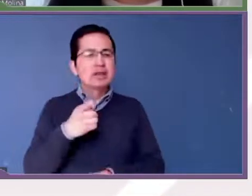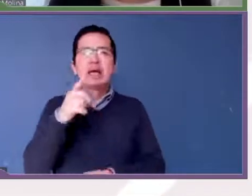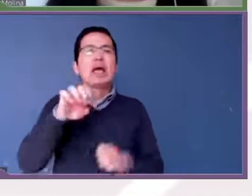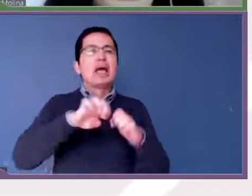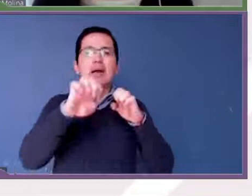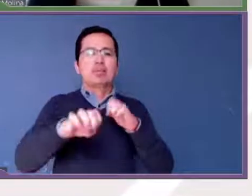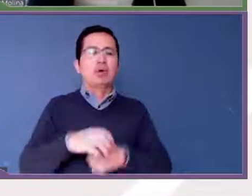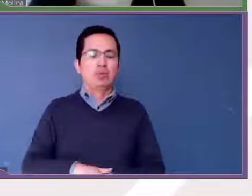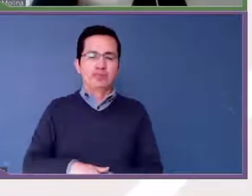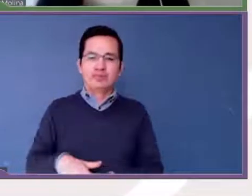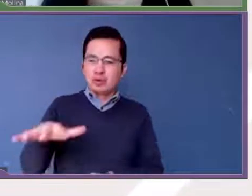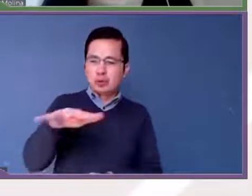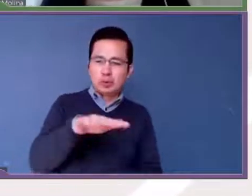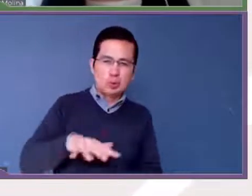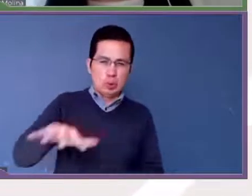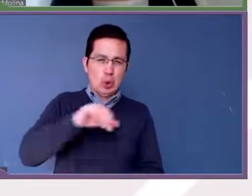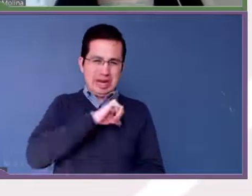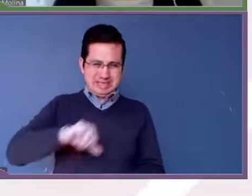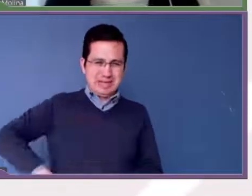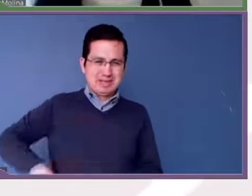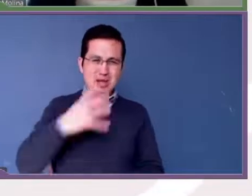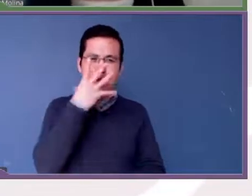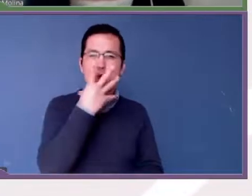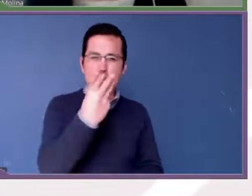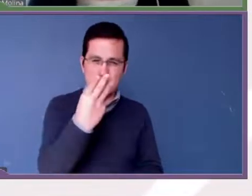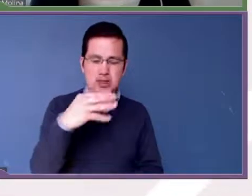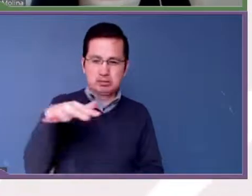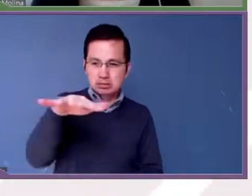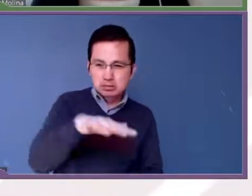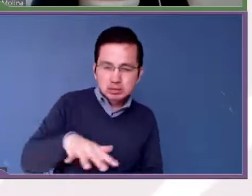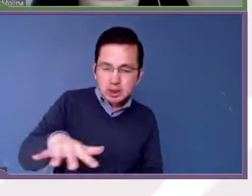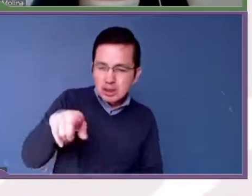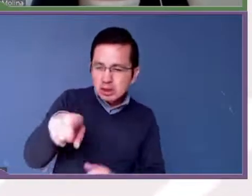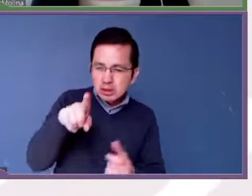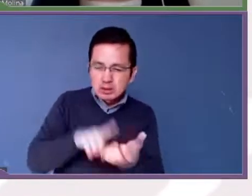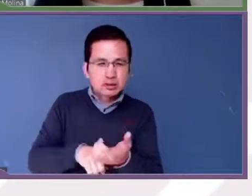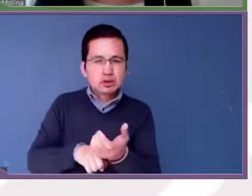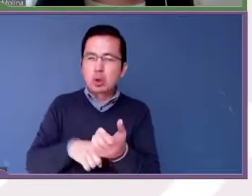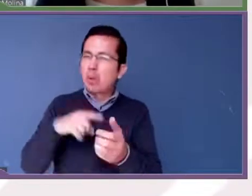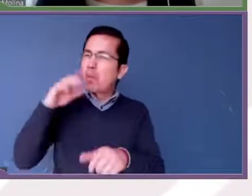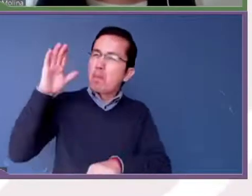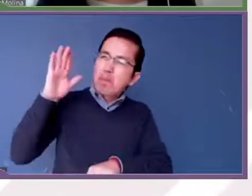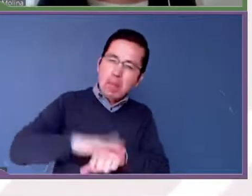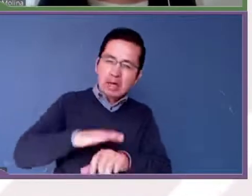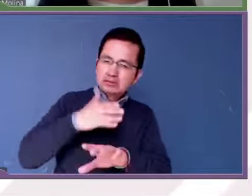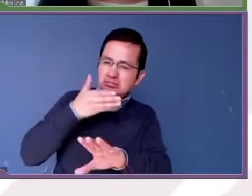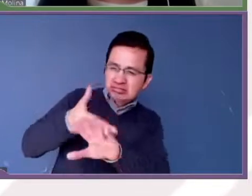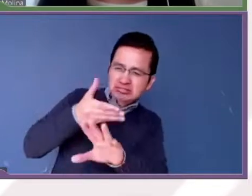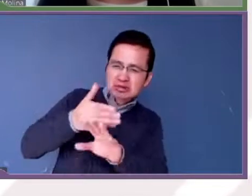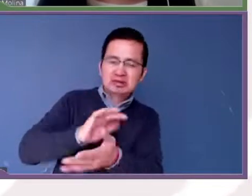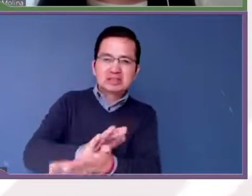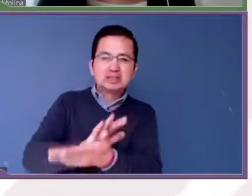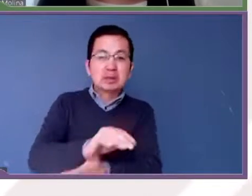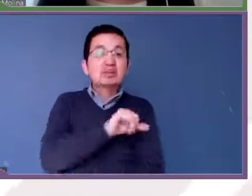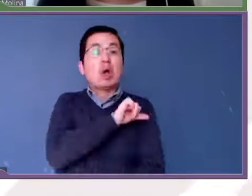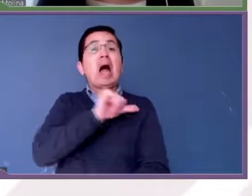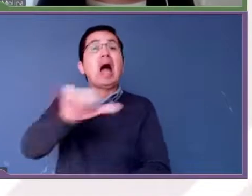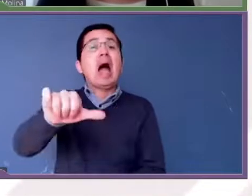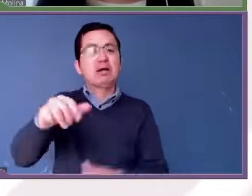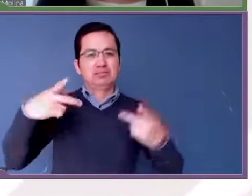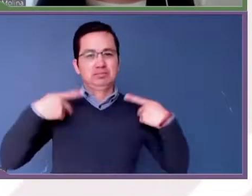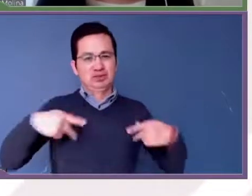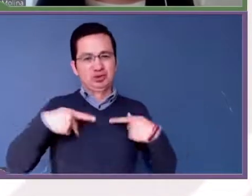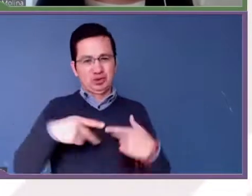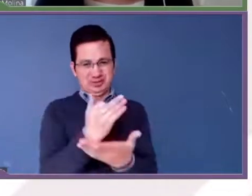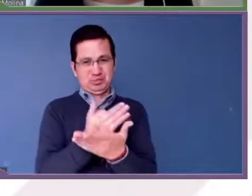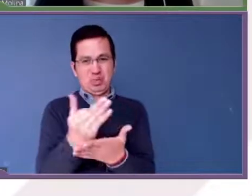algo, ¿cierto? En Coyoacán dices, el grupo más discriminado en la alcaldía de Coyoacán son las personas de piel morena. Entonces, claro, ¿qué